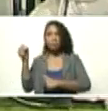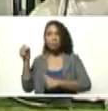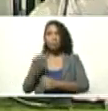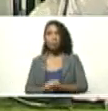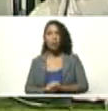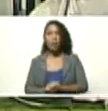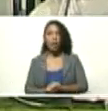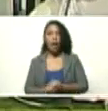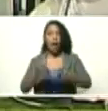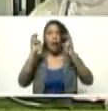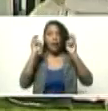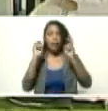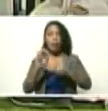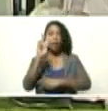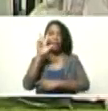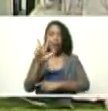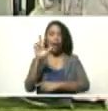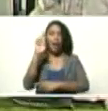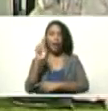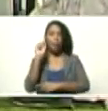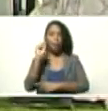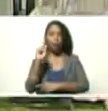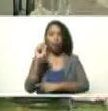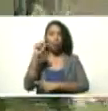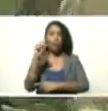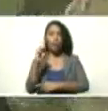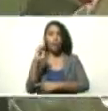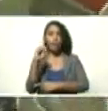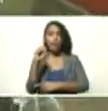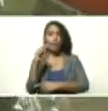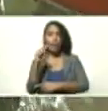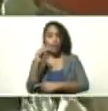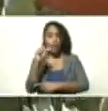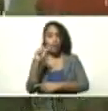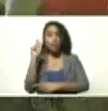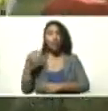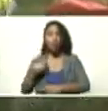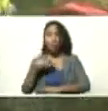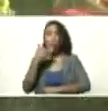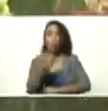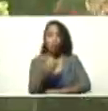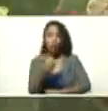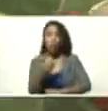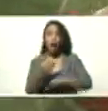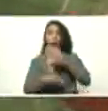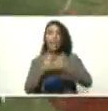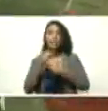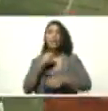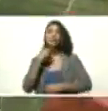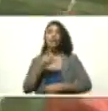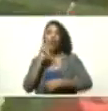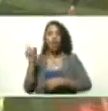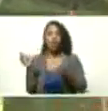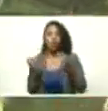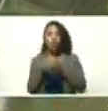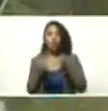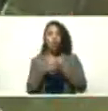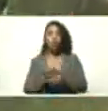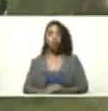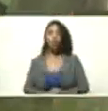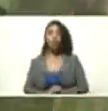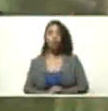tres R.net que usted ha lanzado, yo me voy a permitir hacerme vocero de estos colectivos